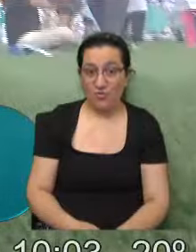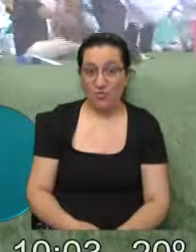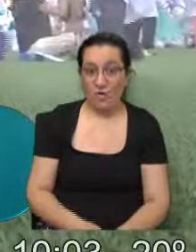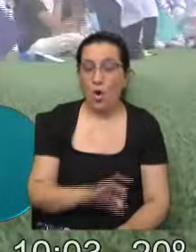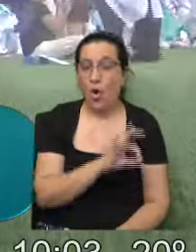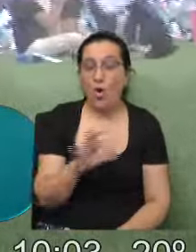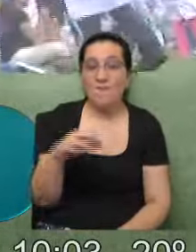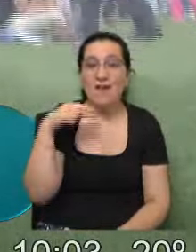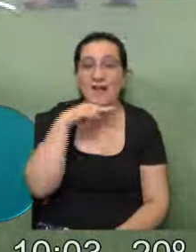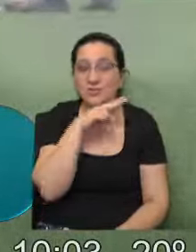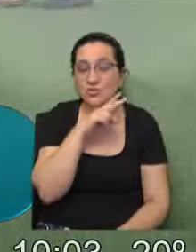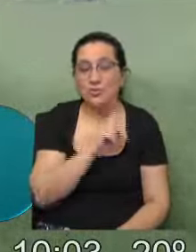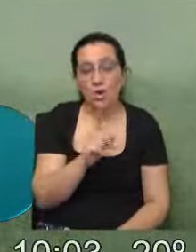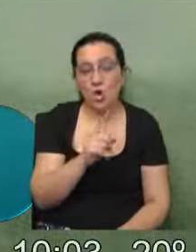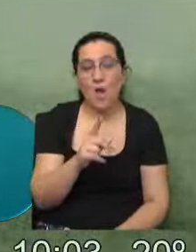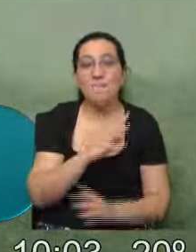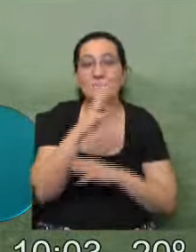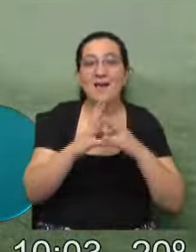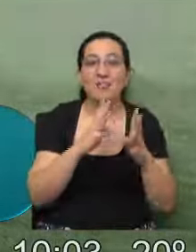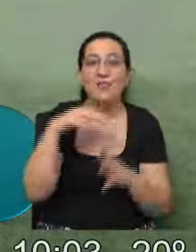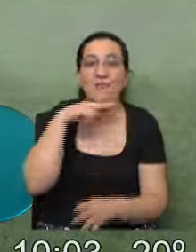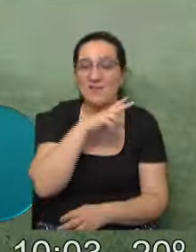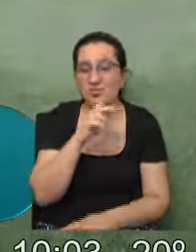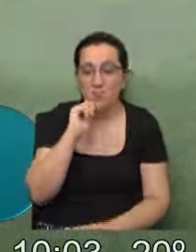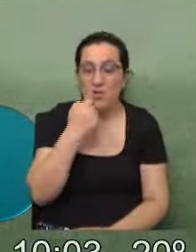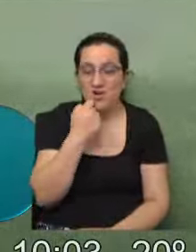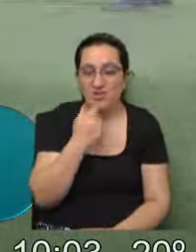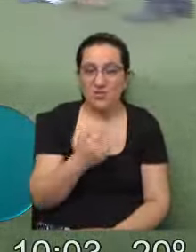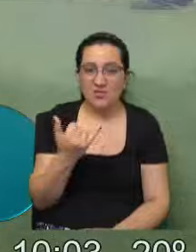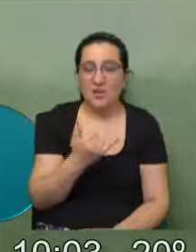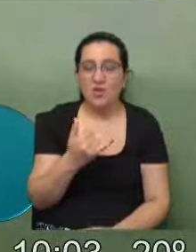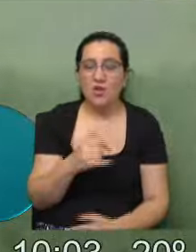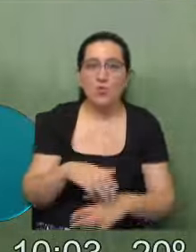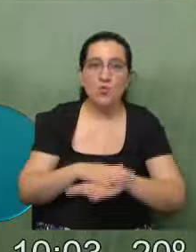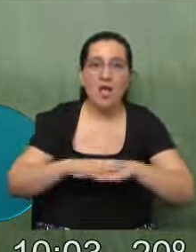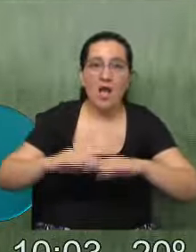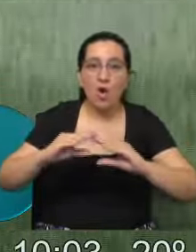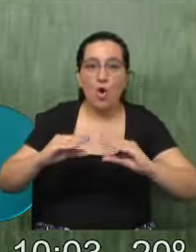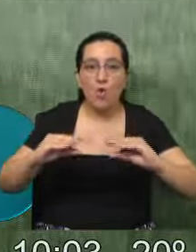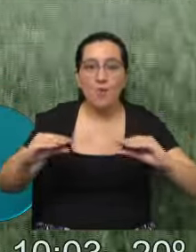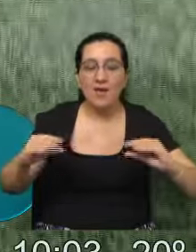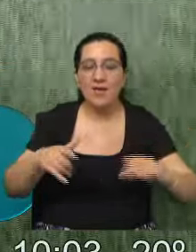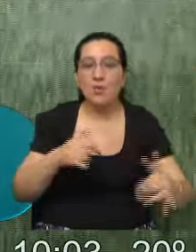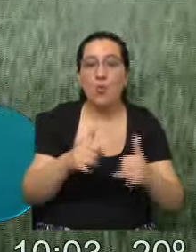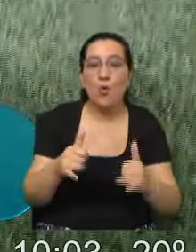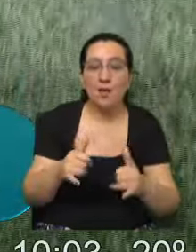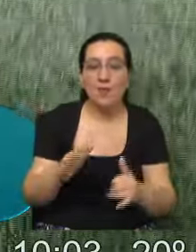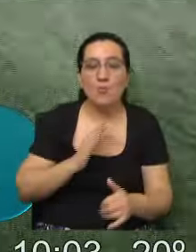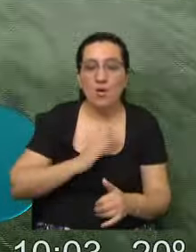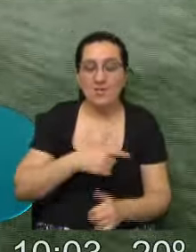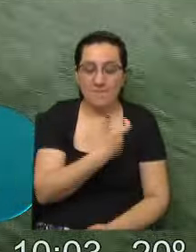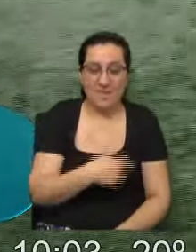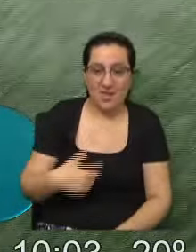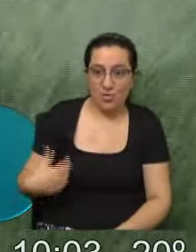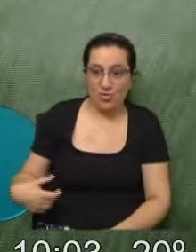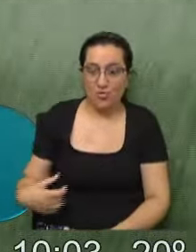sintético este sintético viste es como lindo claro es como tiene una goma aquí juegan las chicas de peñarol el plantel